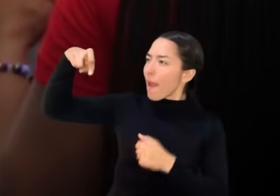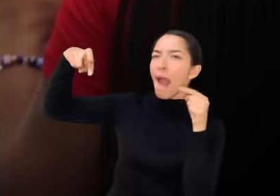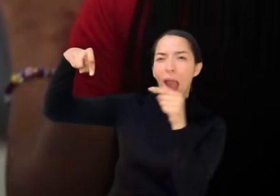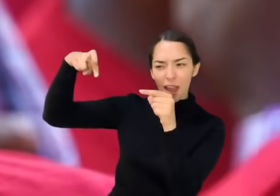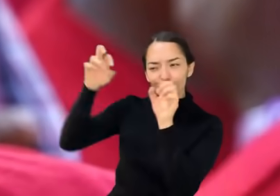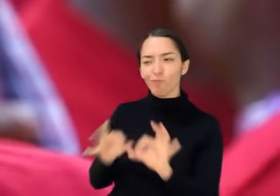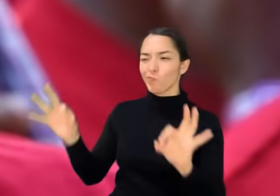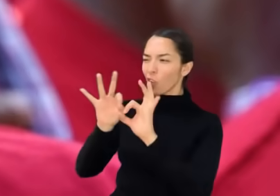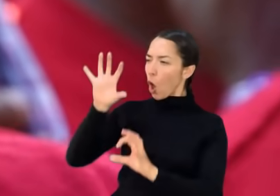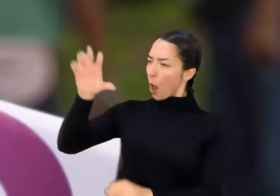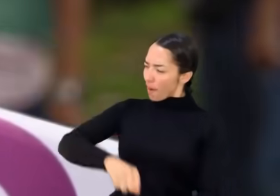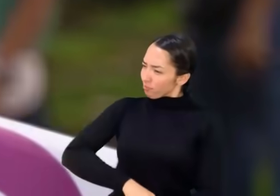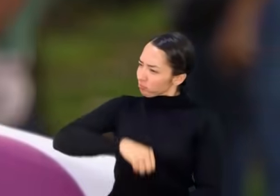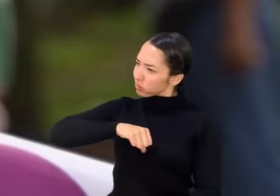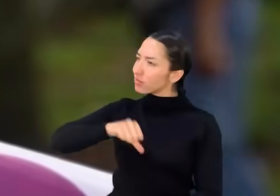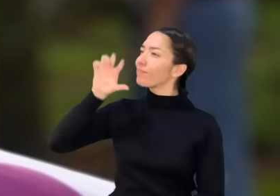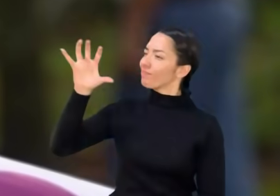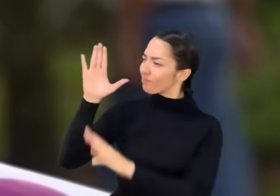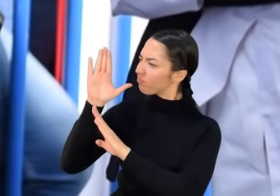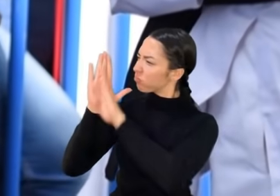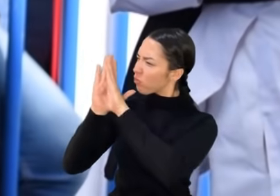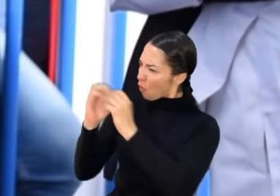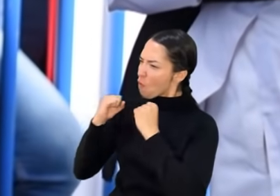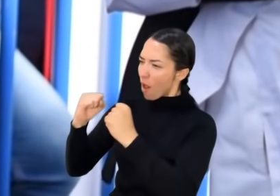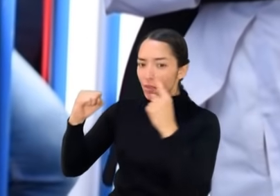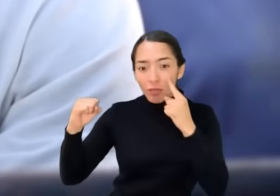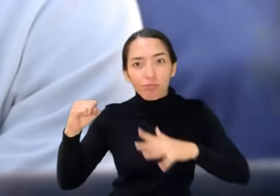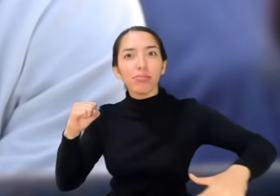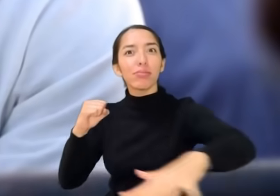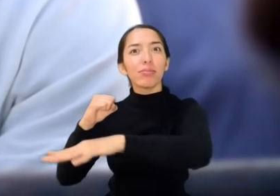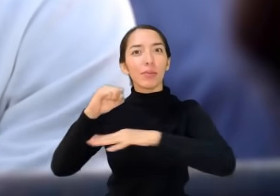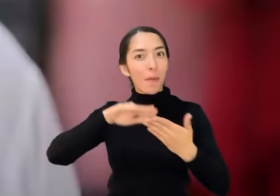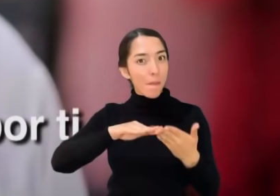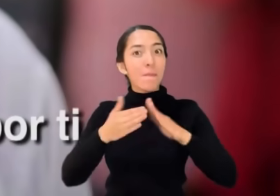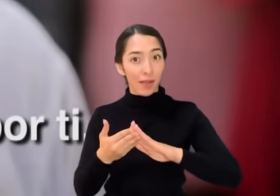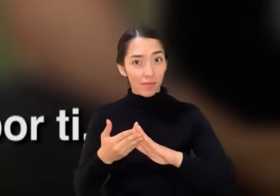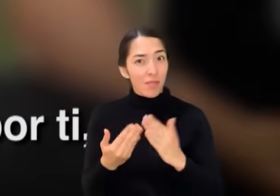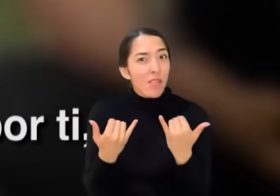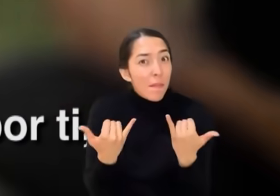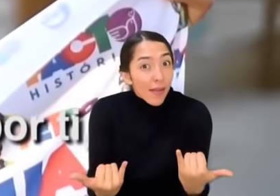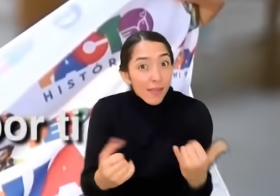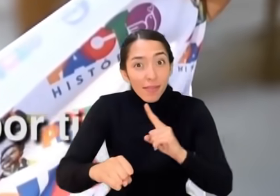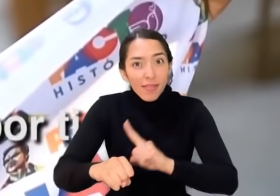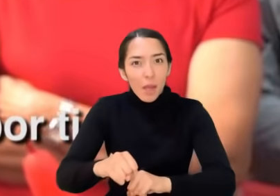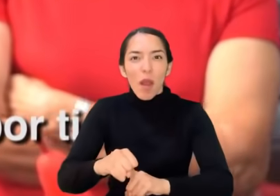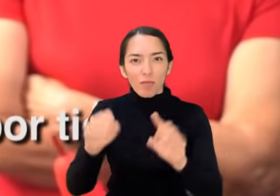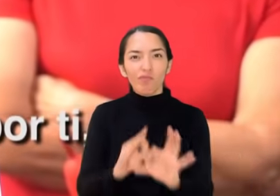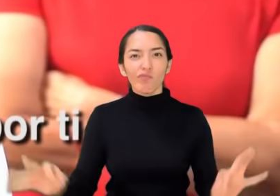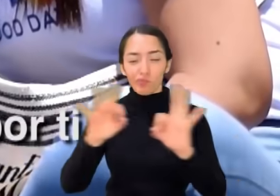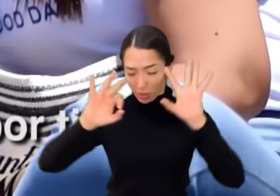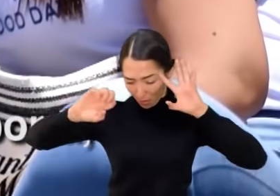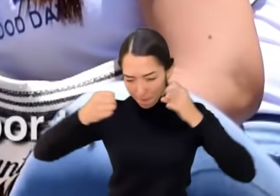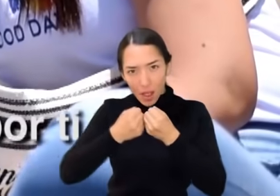con P de patria plena, de patria próspera, pujante, de paz. El presente se marca con esa P